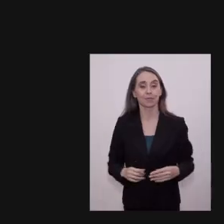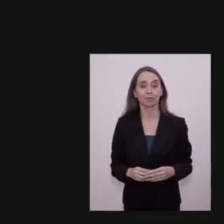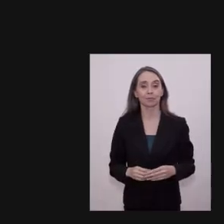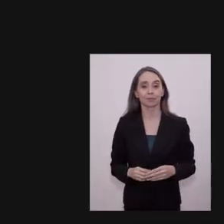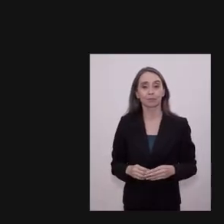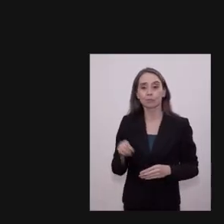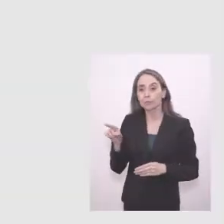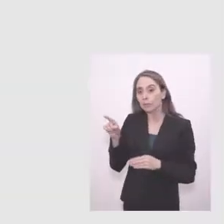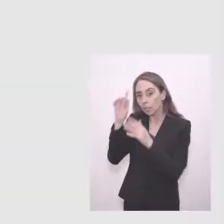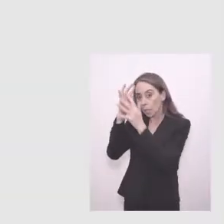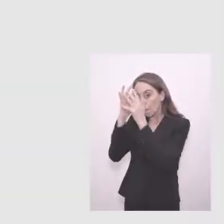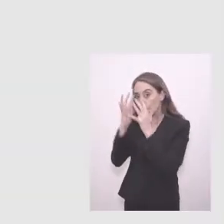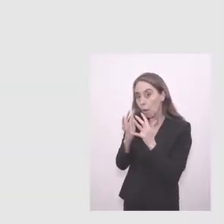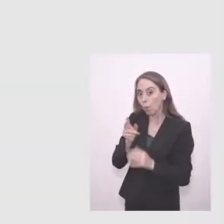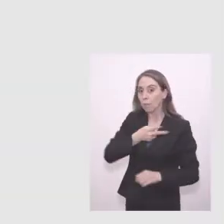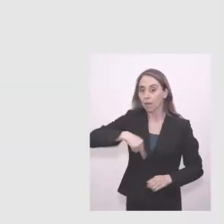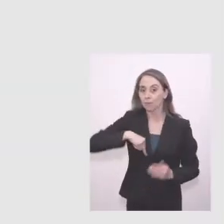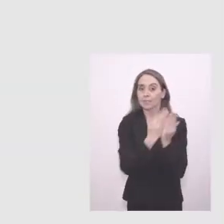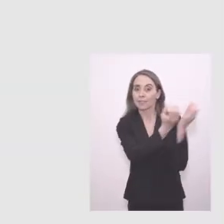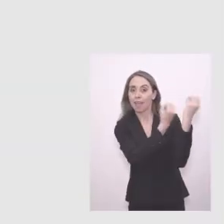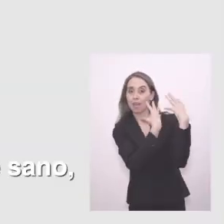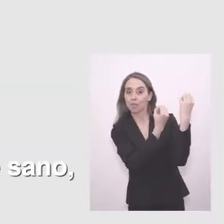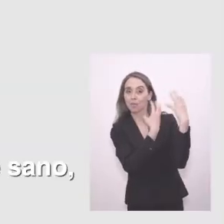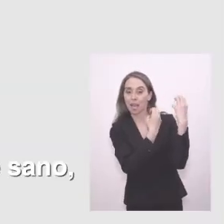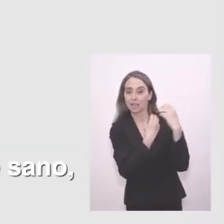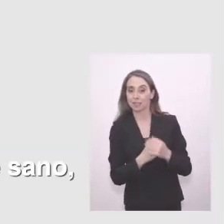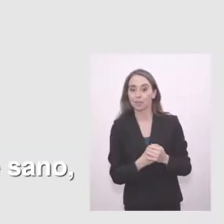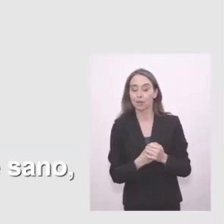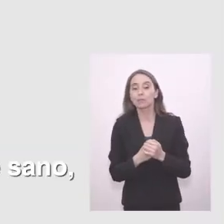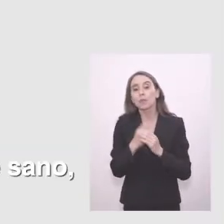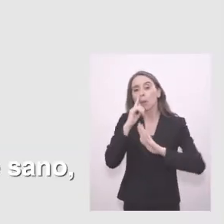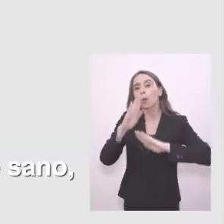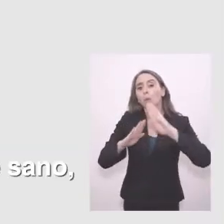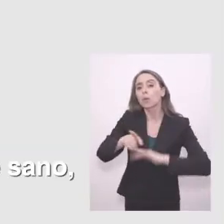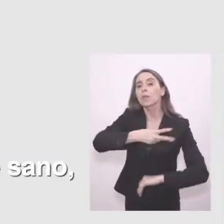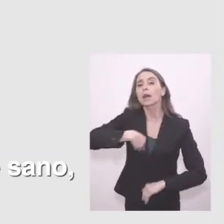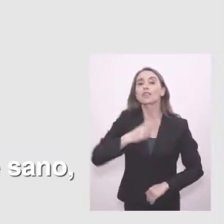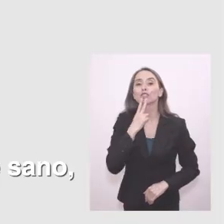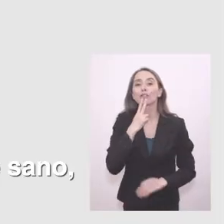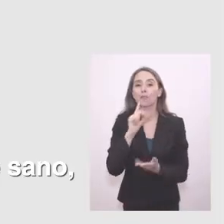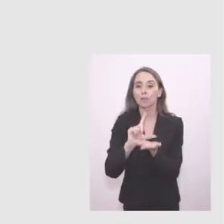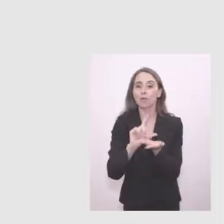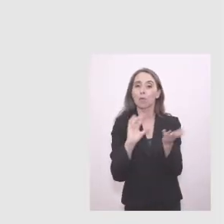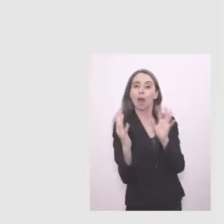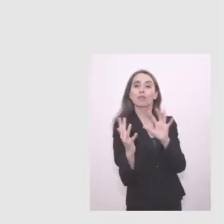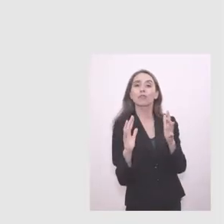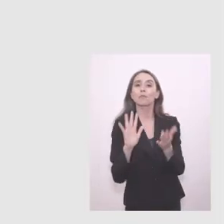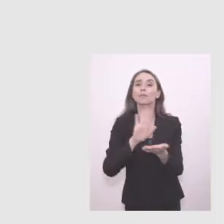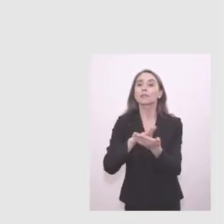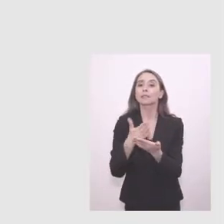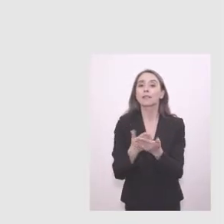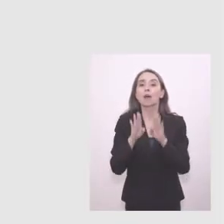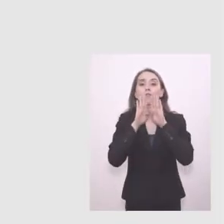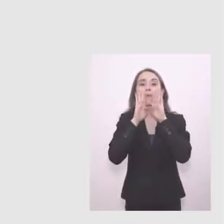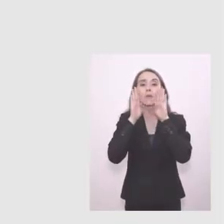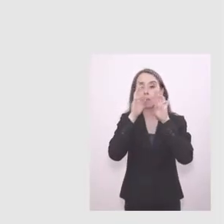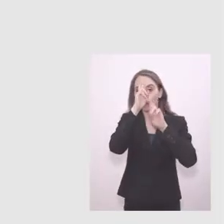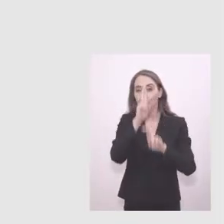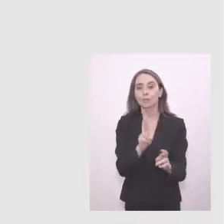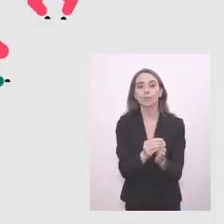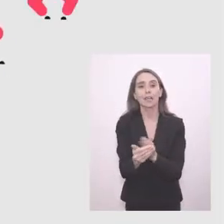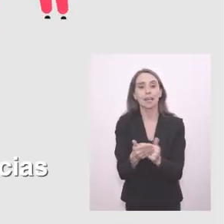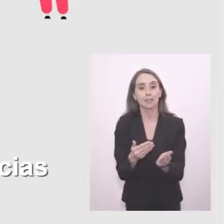Quien se preocupa de nuestra educación. Quien vela porque vivamos en un medio ambiente sano, limpio y respetuoso de la